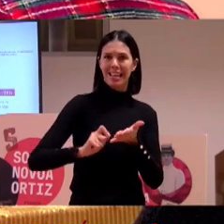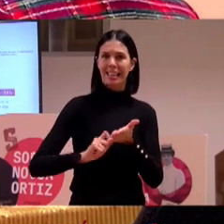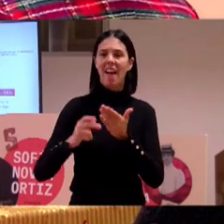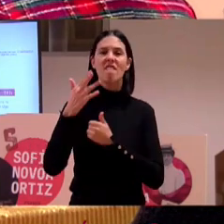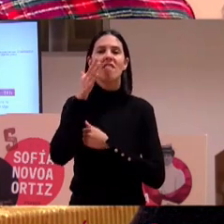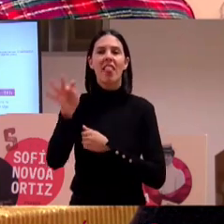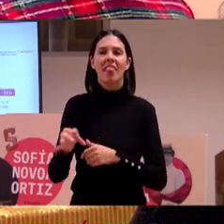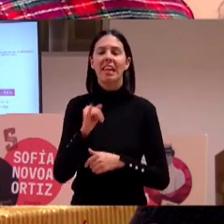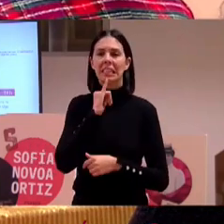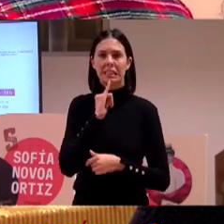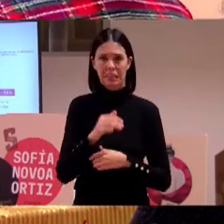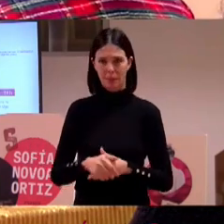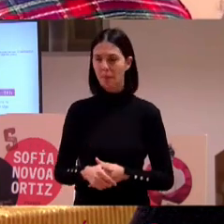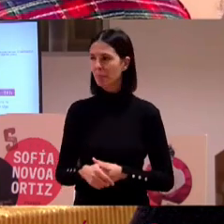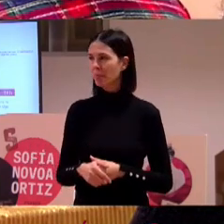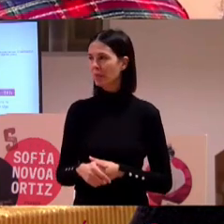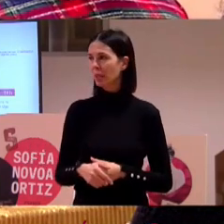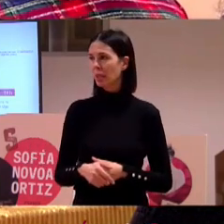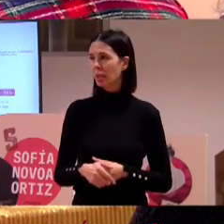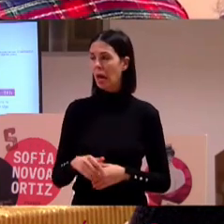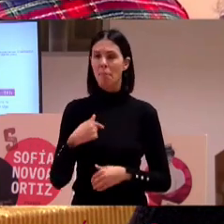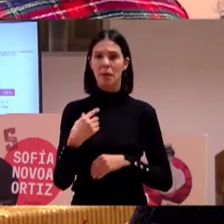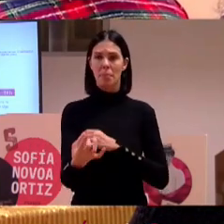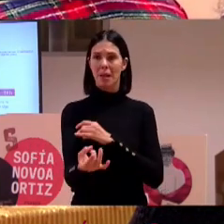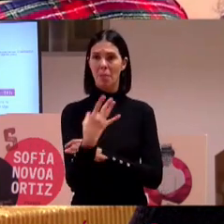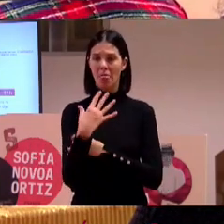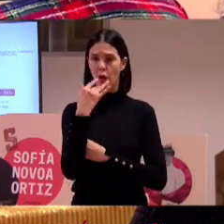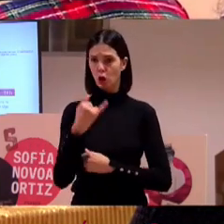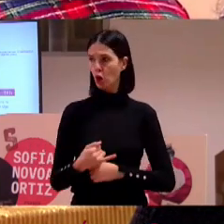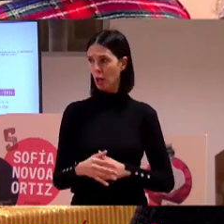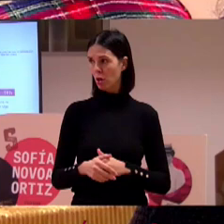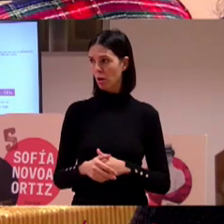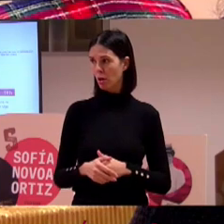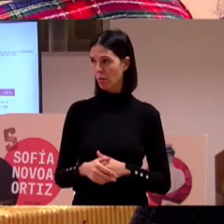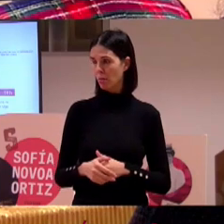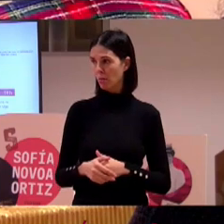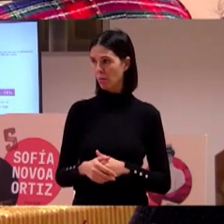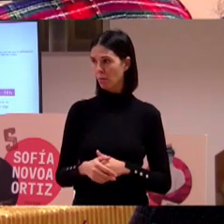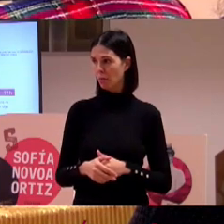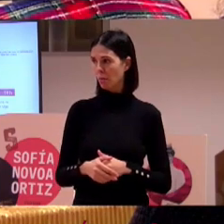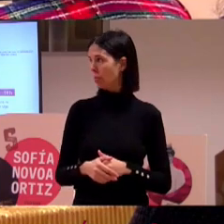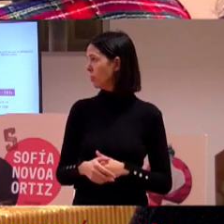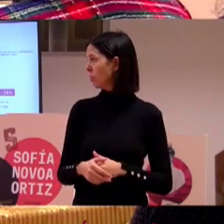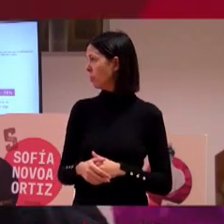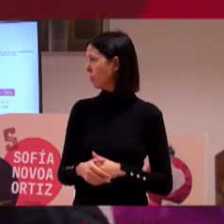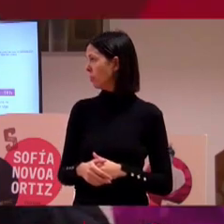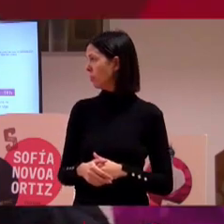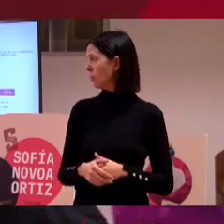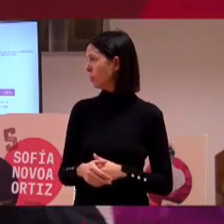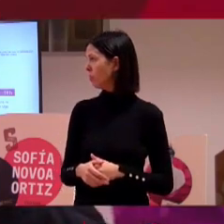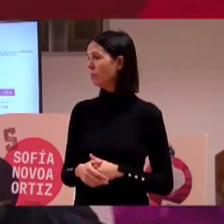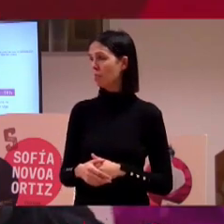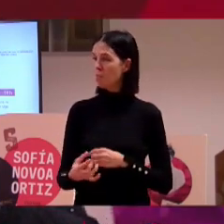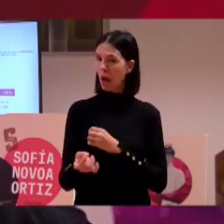escribir. Bueno. Mira, a mí me la mandaron por correo. Vale. Sino el grupo ese de WhatsApp que tenéis ahora es